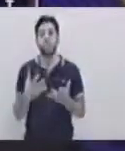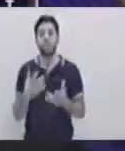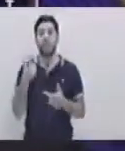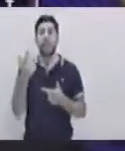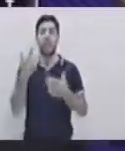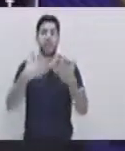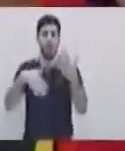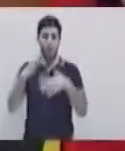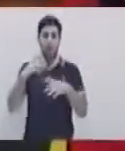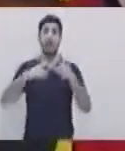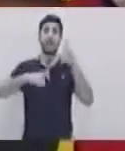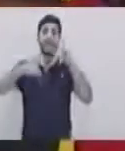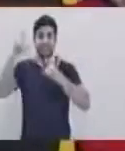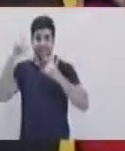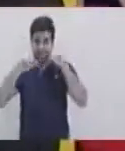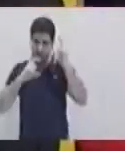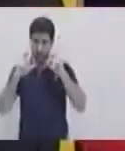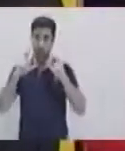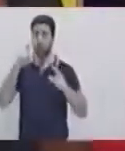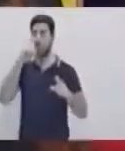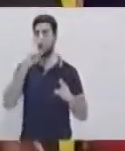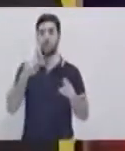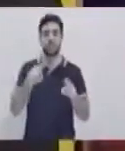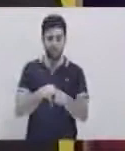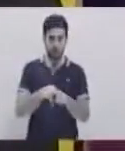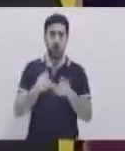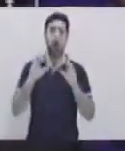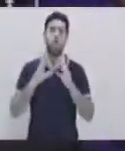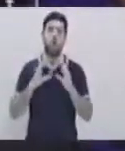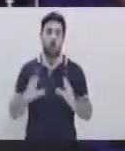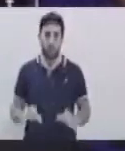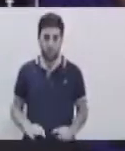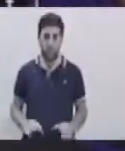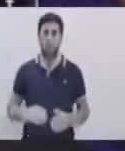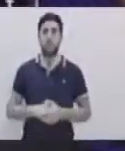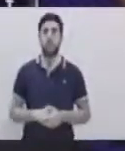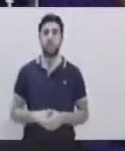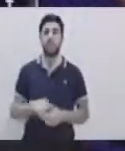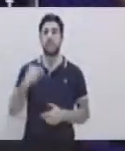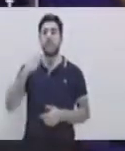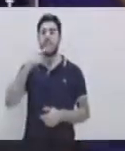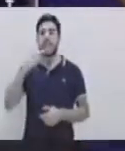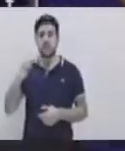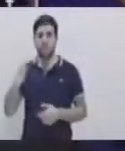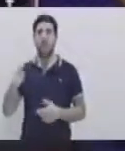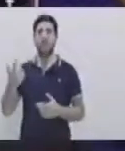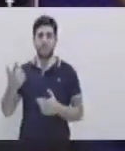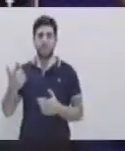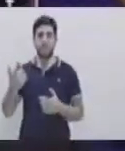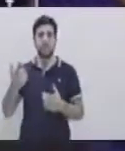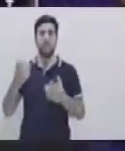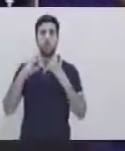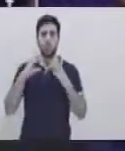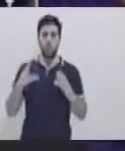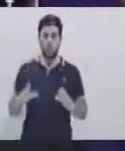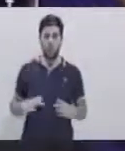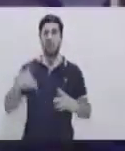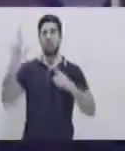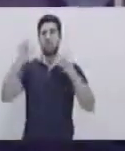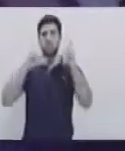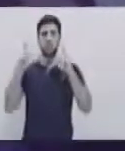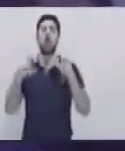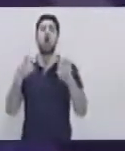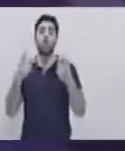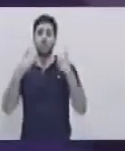ver el lenguaje gestual y corporal. El lenguaje gestual lo transmitimos a través